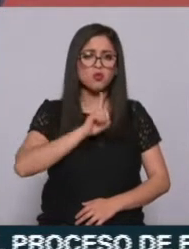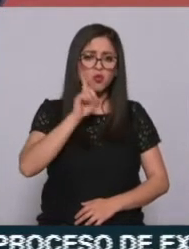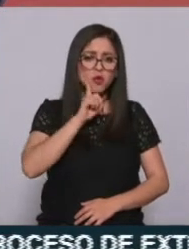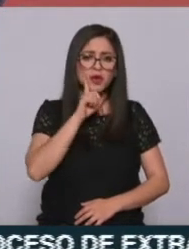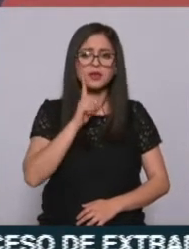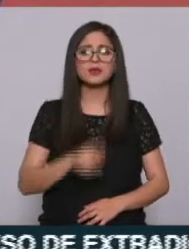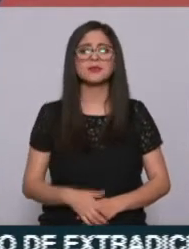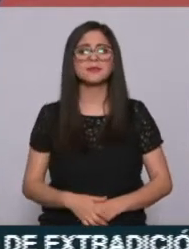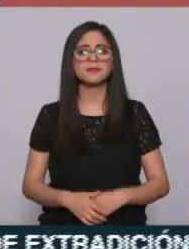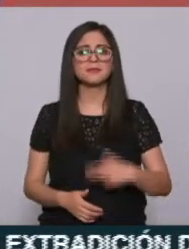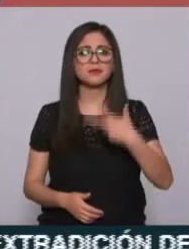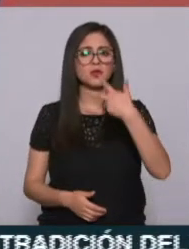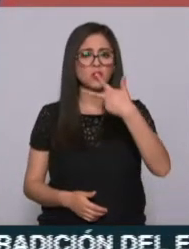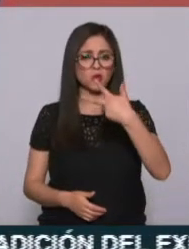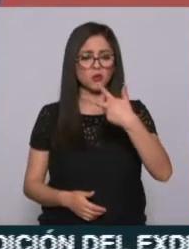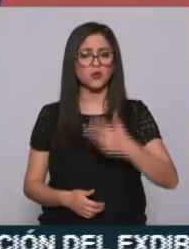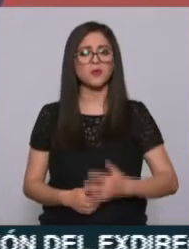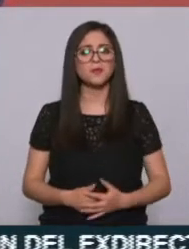8,